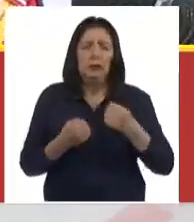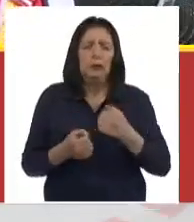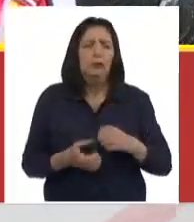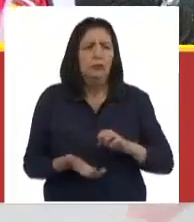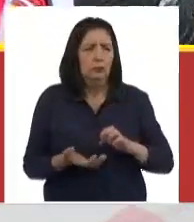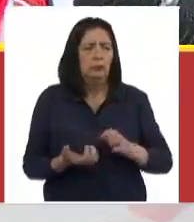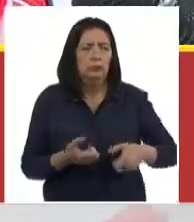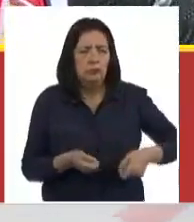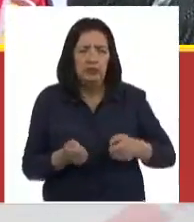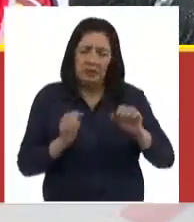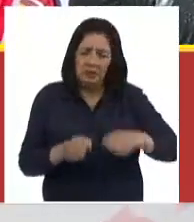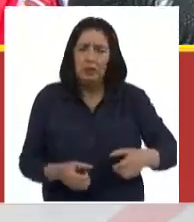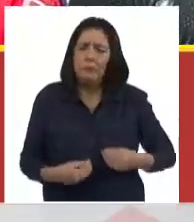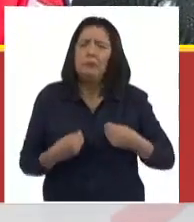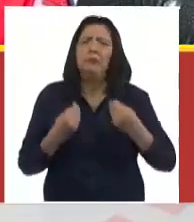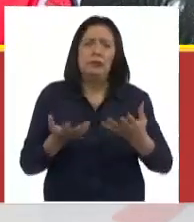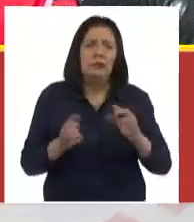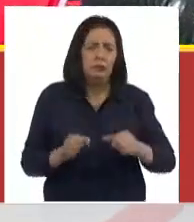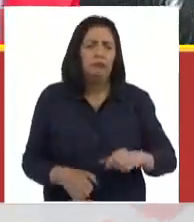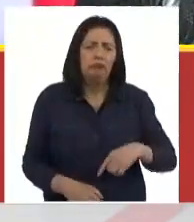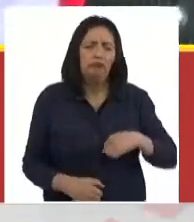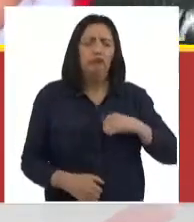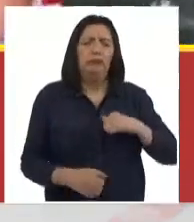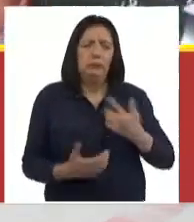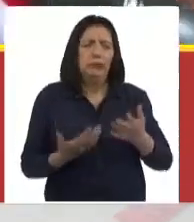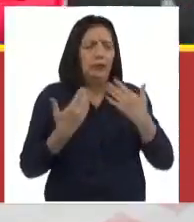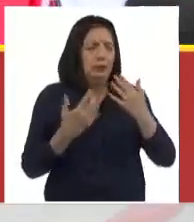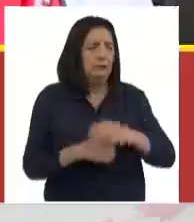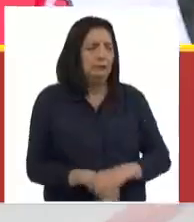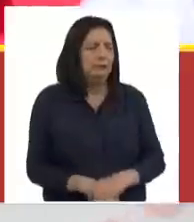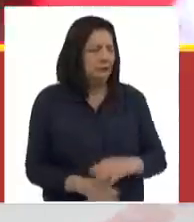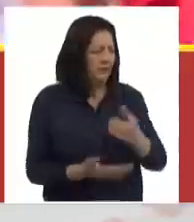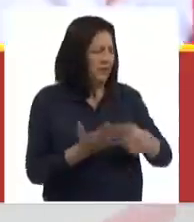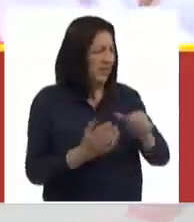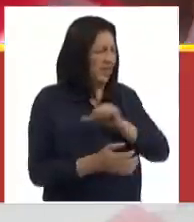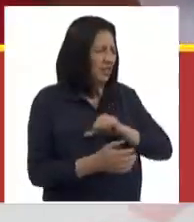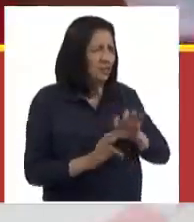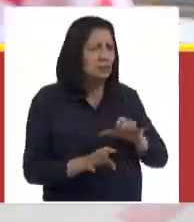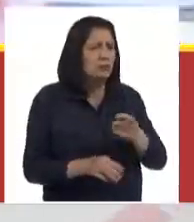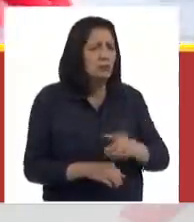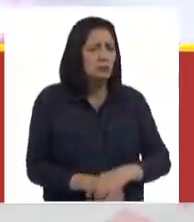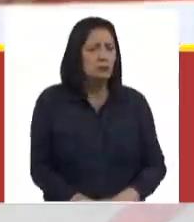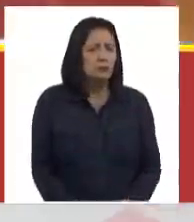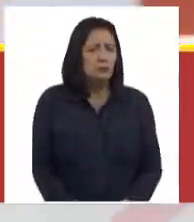la daremos con dignidad y la daremos con hidalguía. Muchísimas gracias. ¿A qué actitudes se refiere?